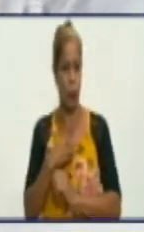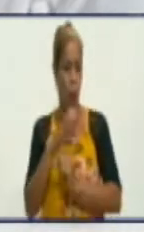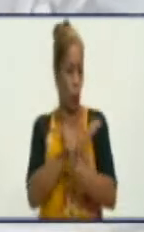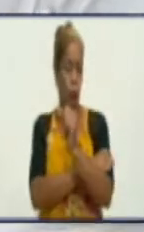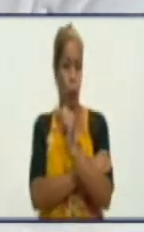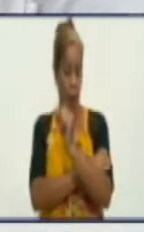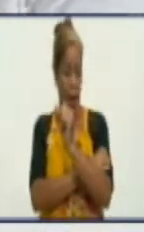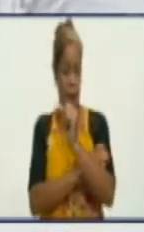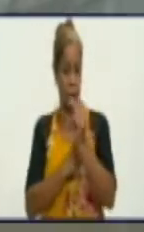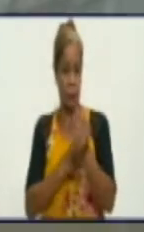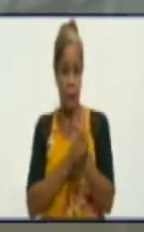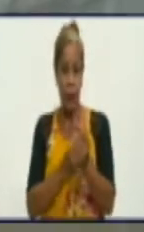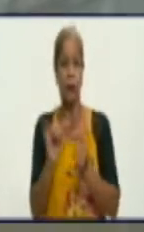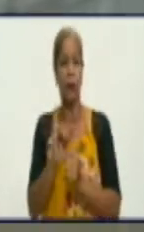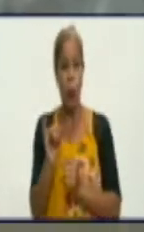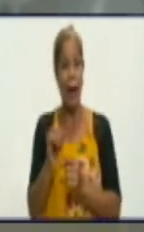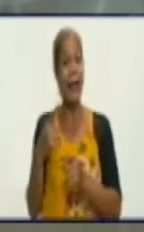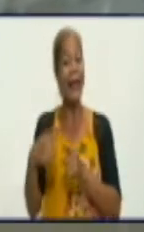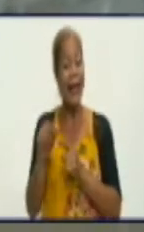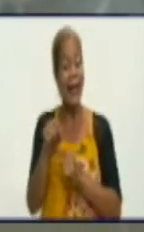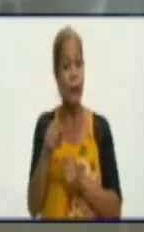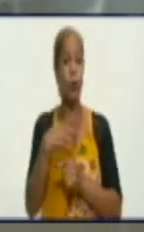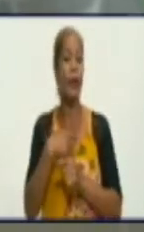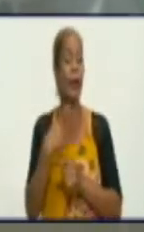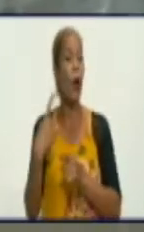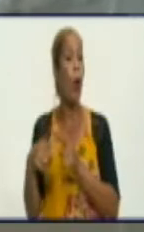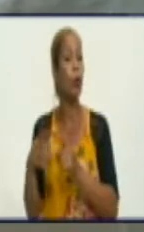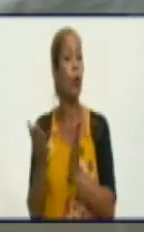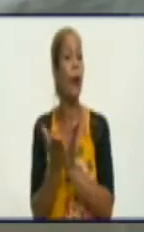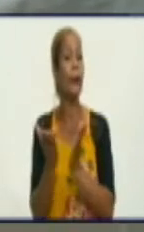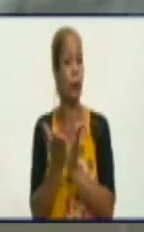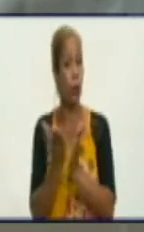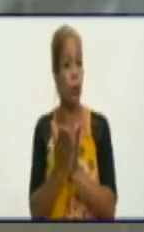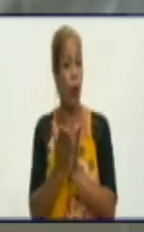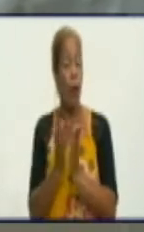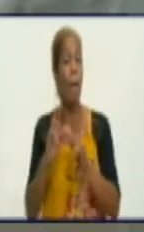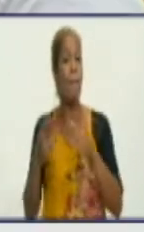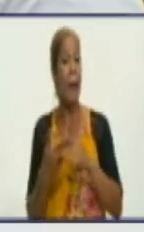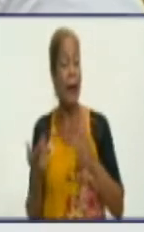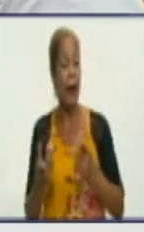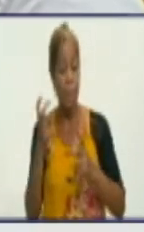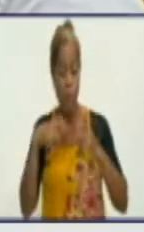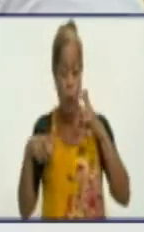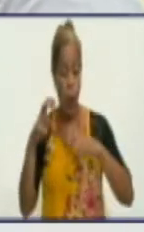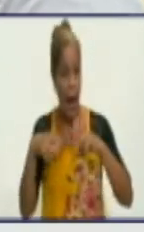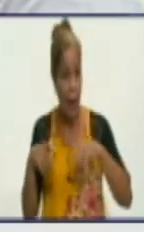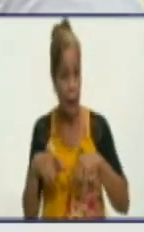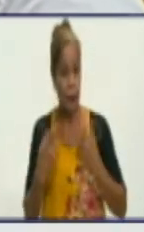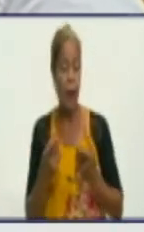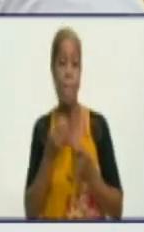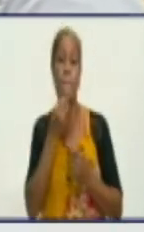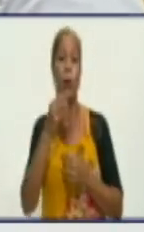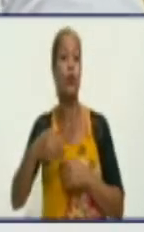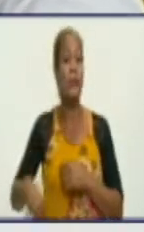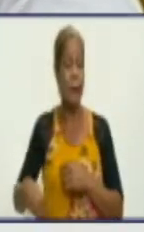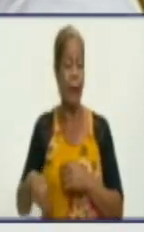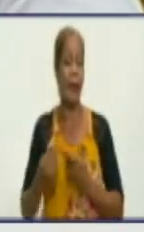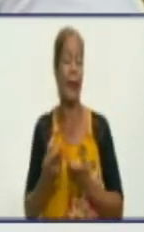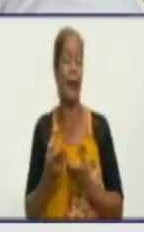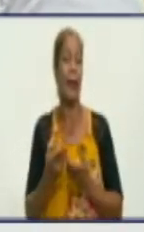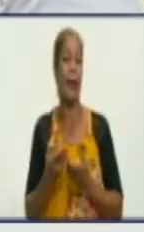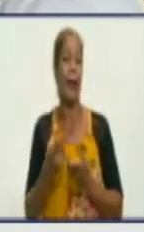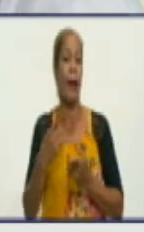Lleva también otros estudios complementarios para clínicos que nos pueden ayudar a buscar una posible causa de la hipertensión. No todas las causas de la hipertensión son